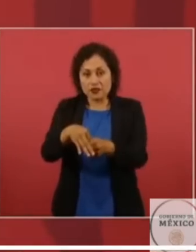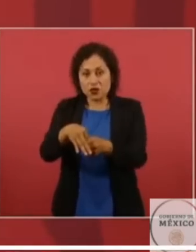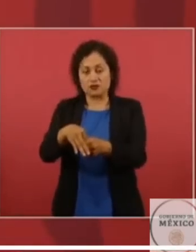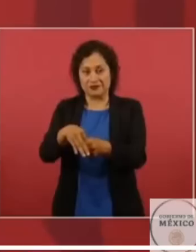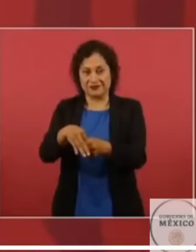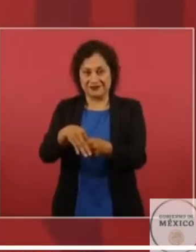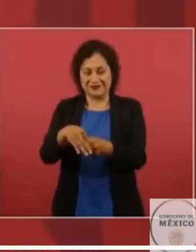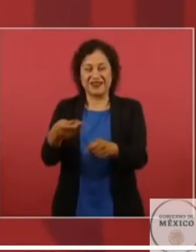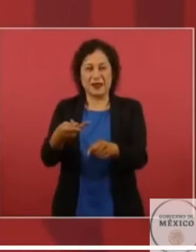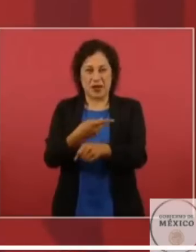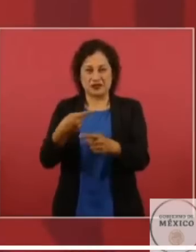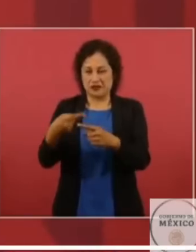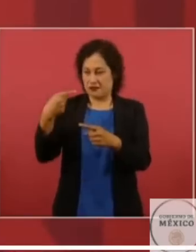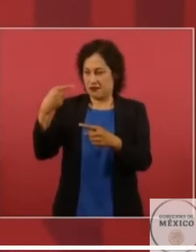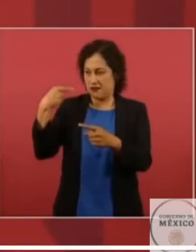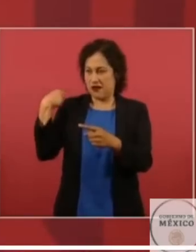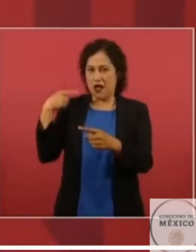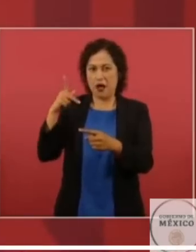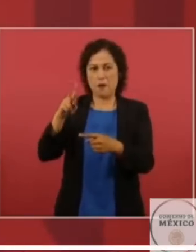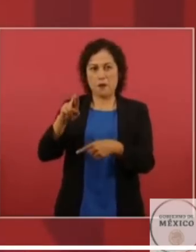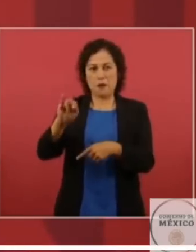décadas de lucha de mucha gente,